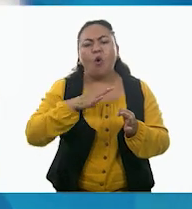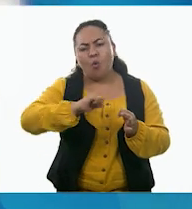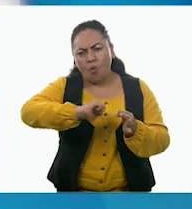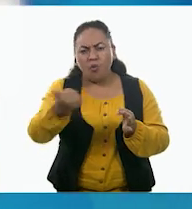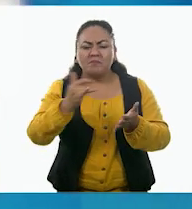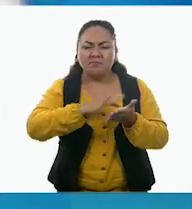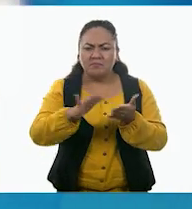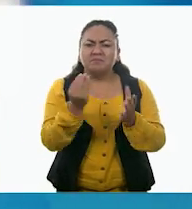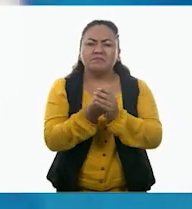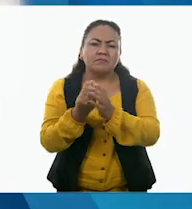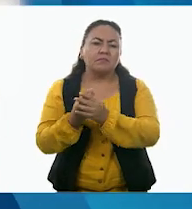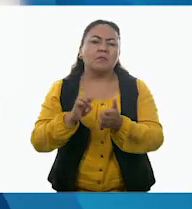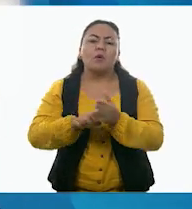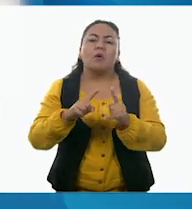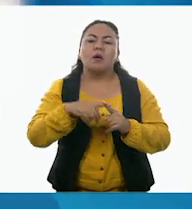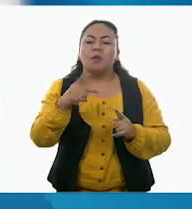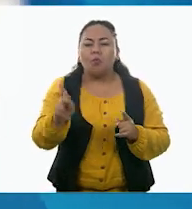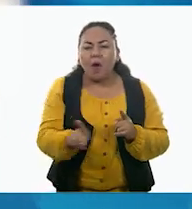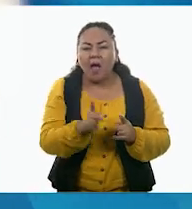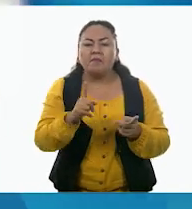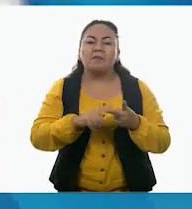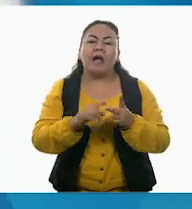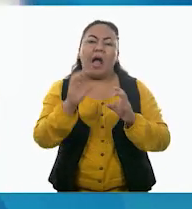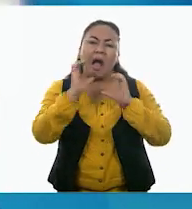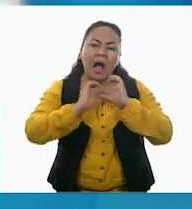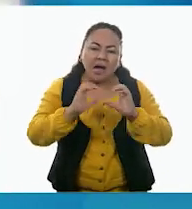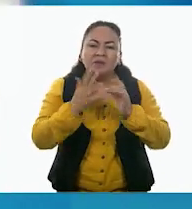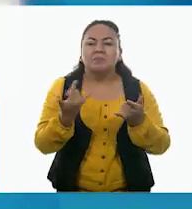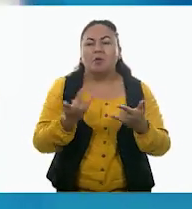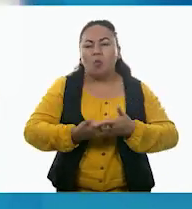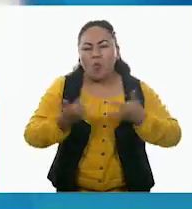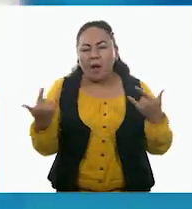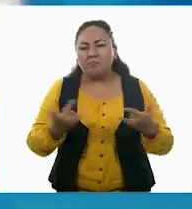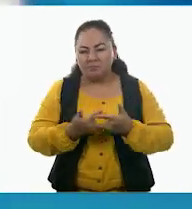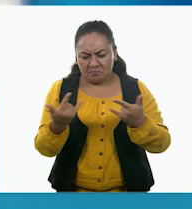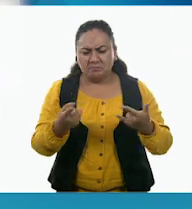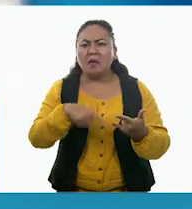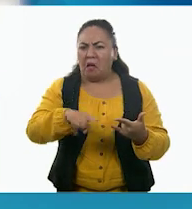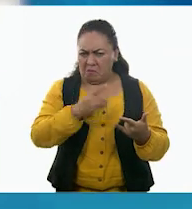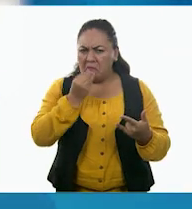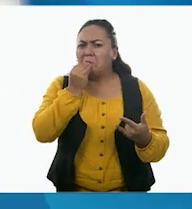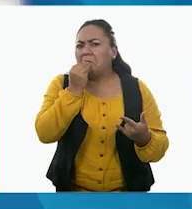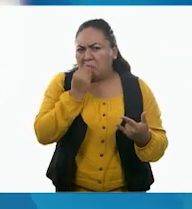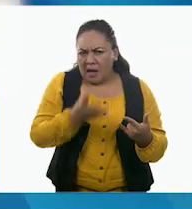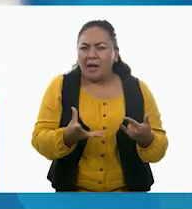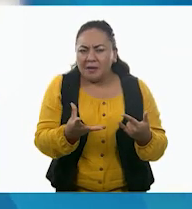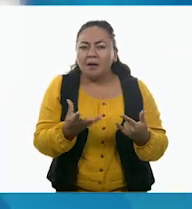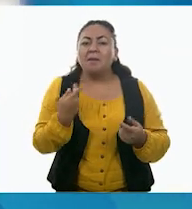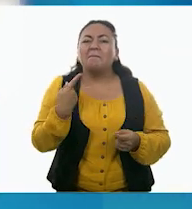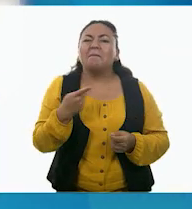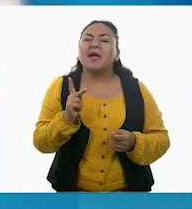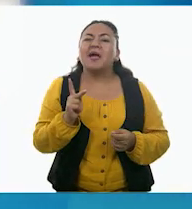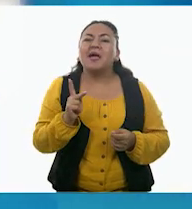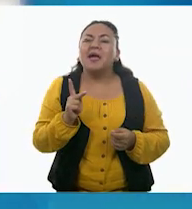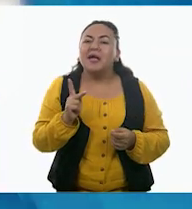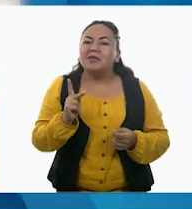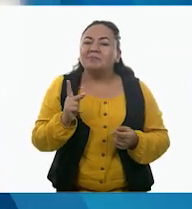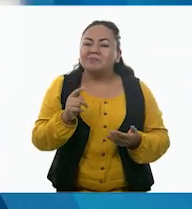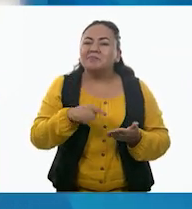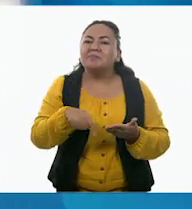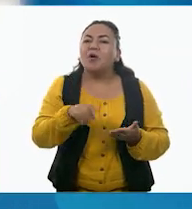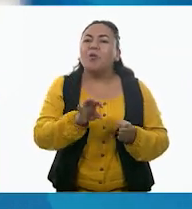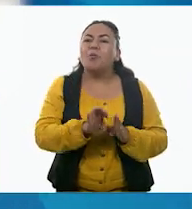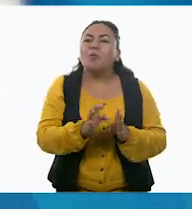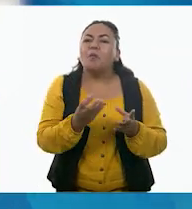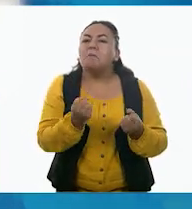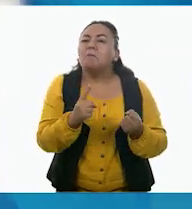otros tipos de textos como poemas, canciones, cuentos, que sí están padres, pero como que ya ha sido